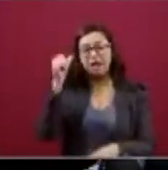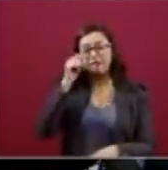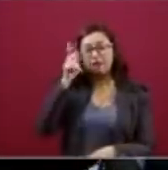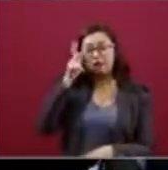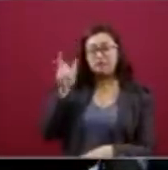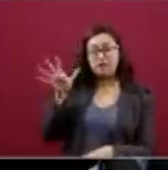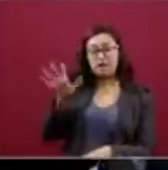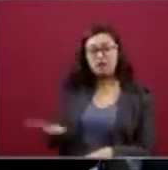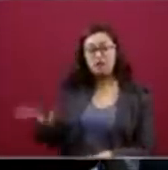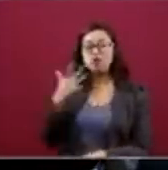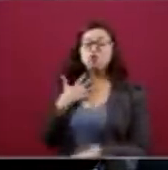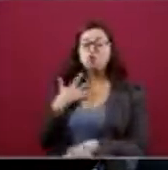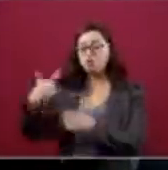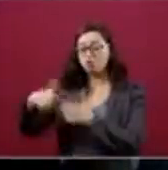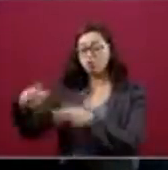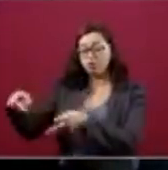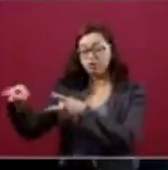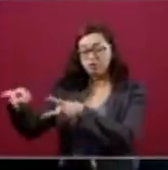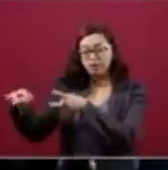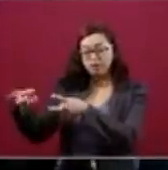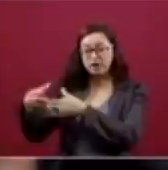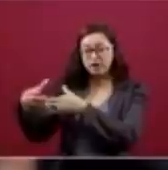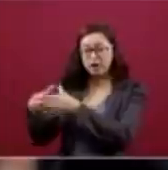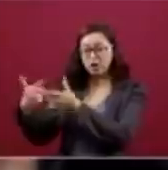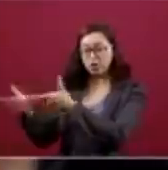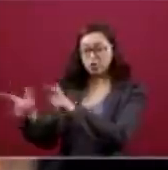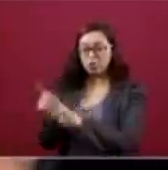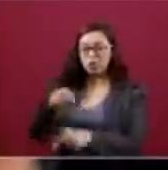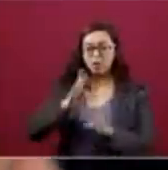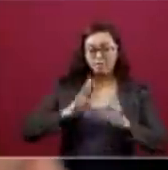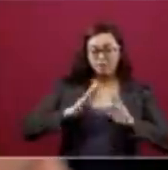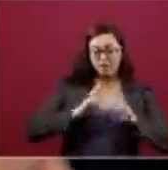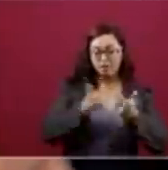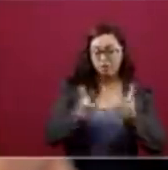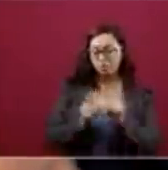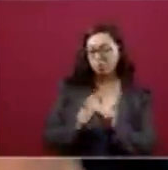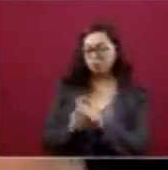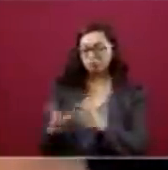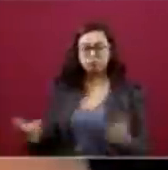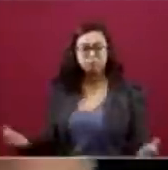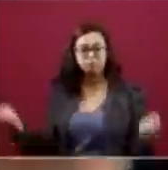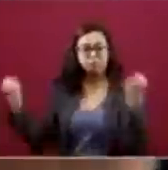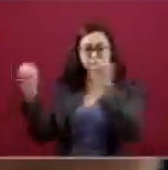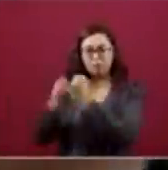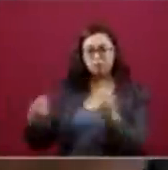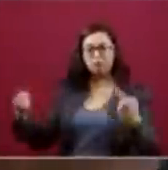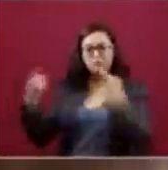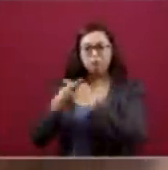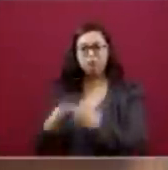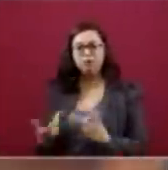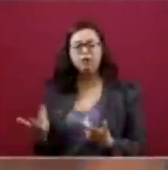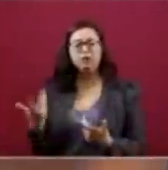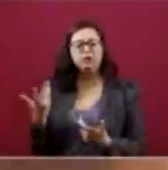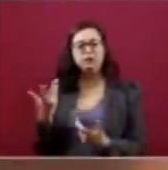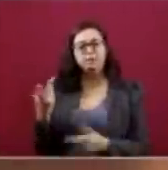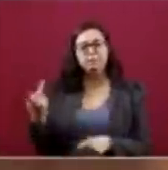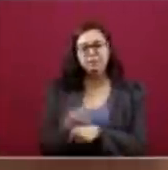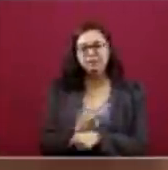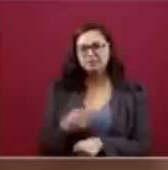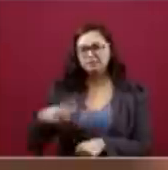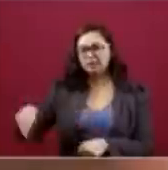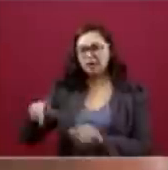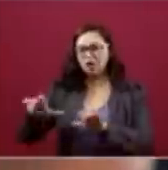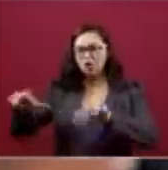presuntos guachicoleros y los militares, incluso bueno, por cuestiones de la comunidad que se oponían